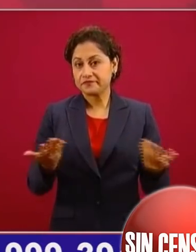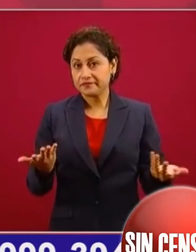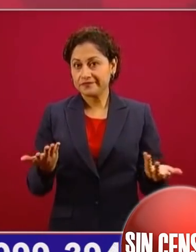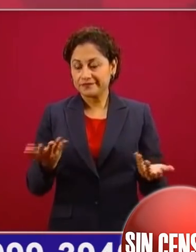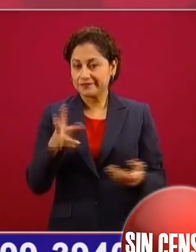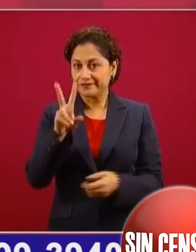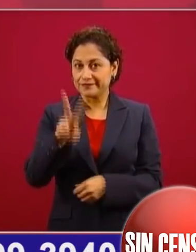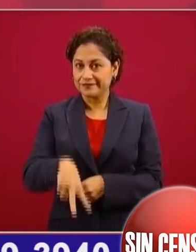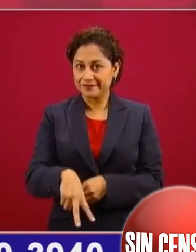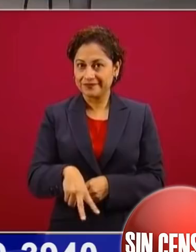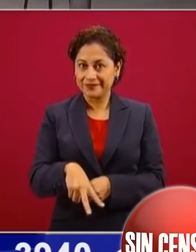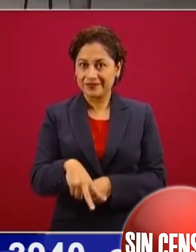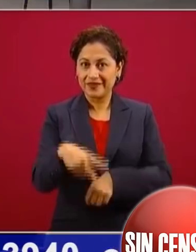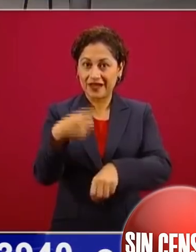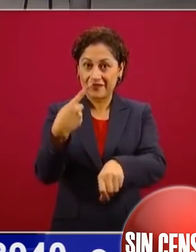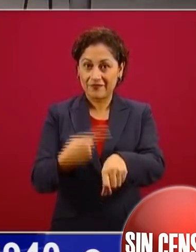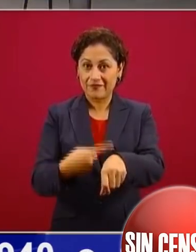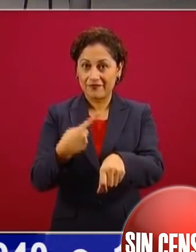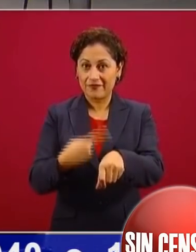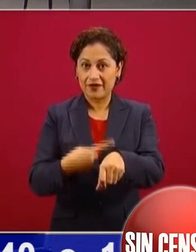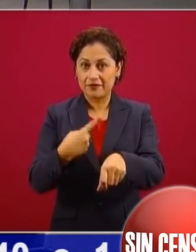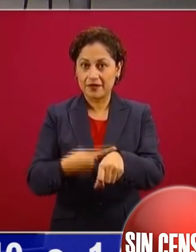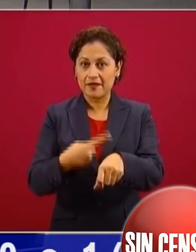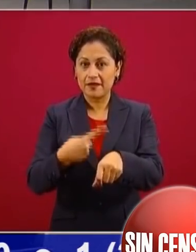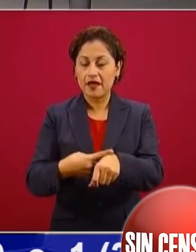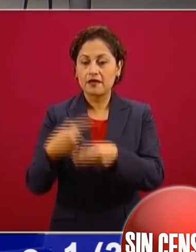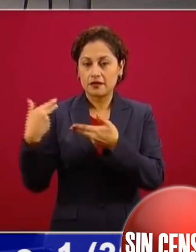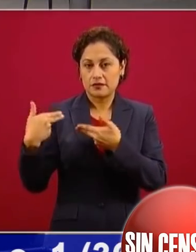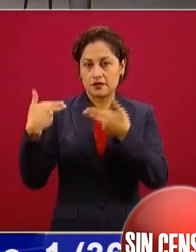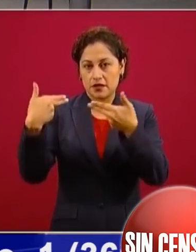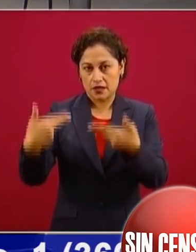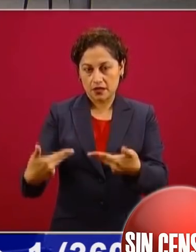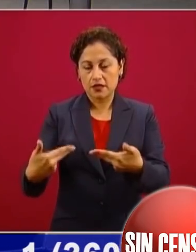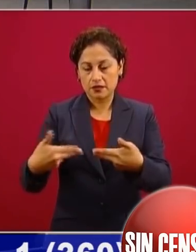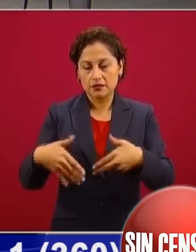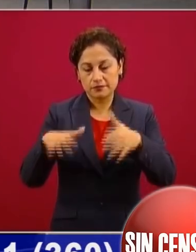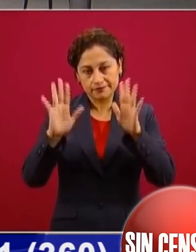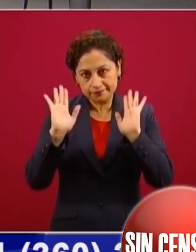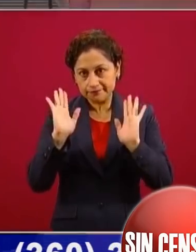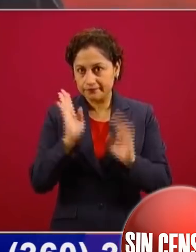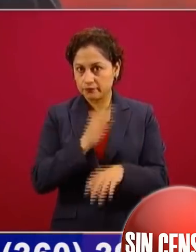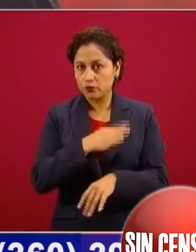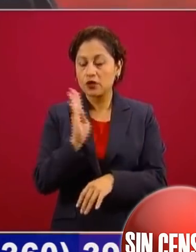son de esas hereditarias, pero también